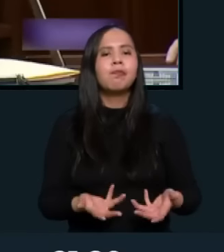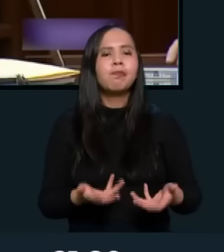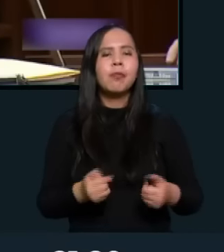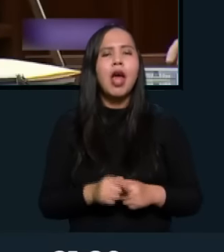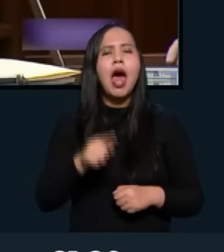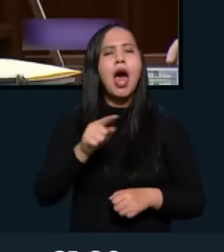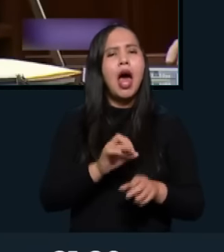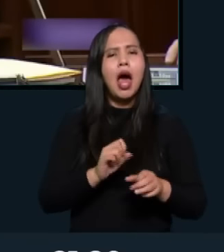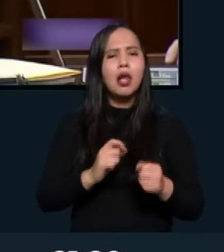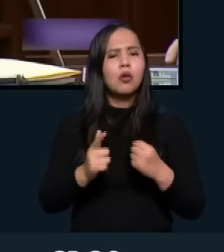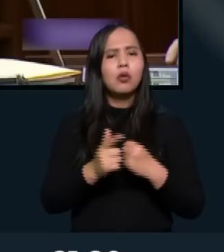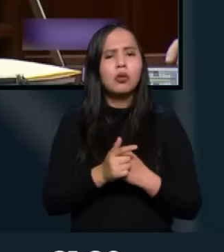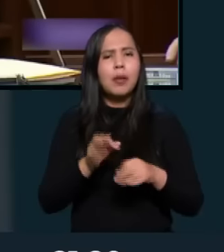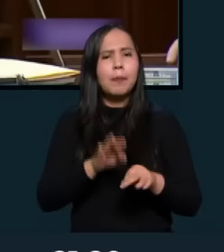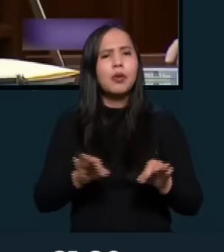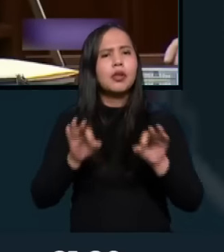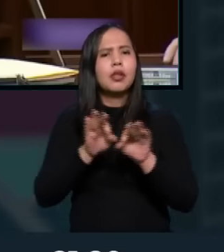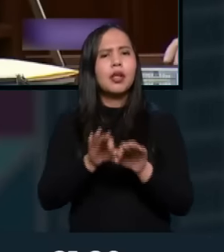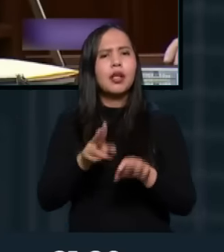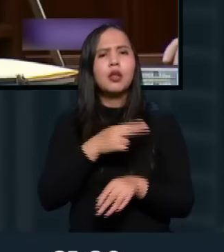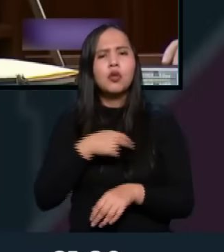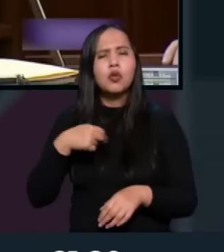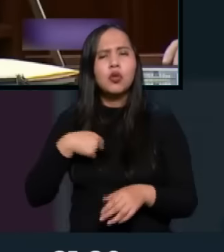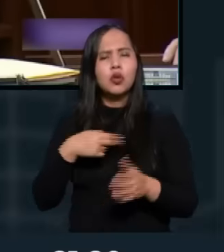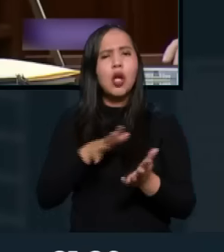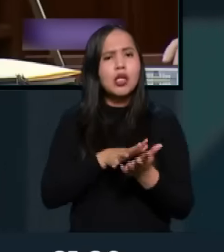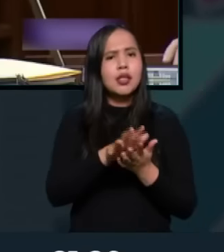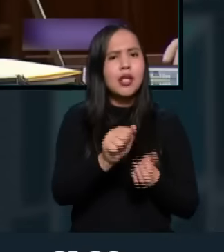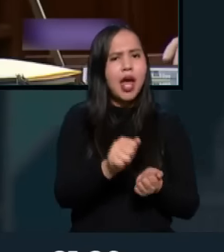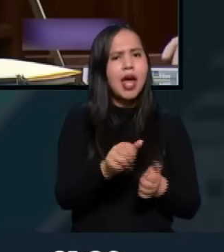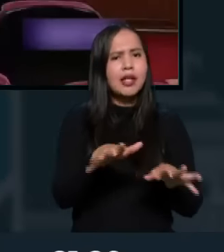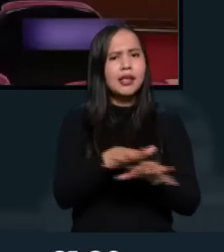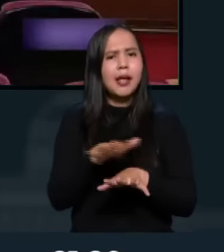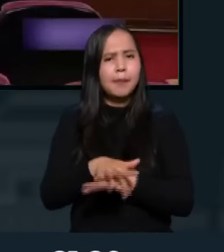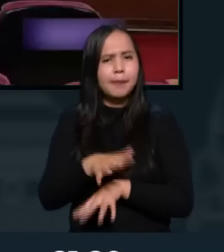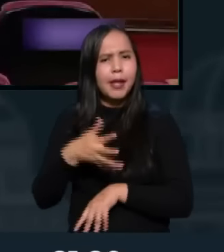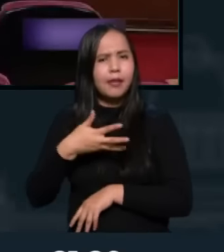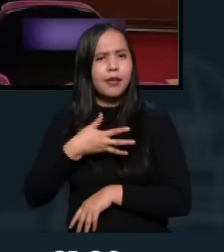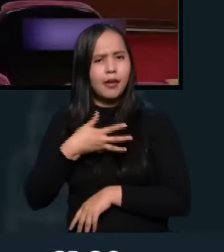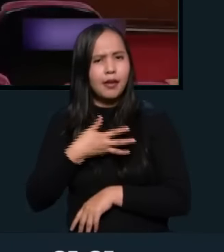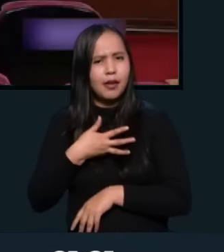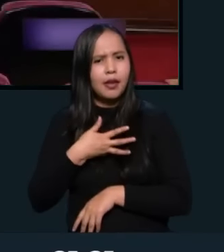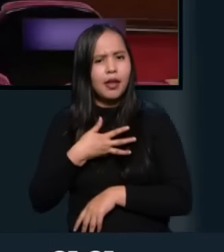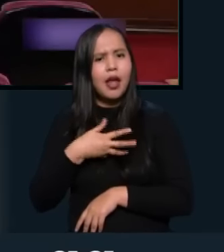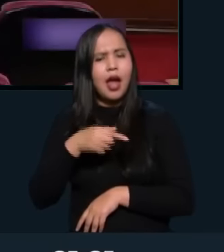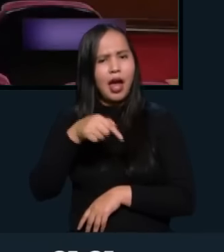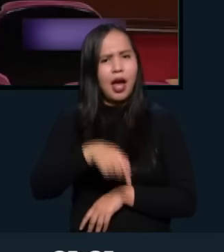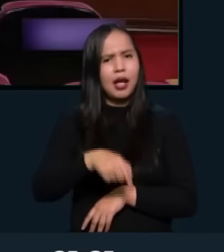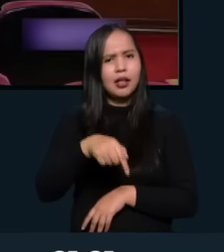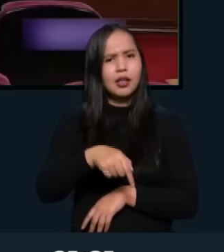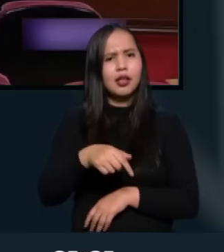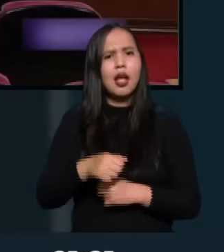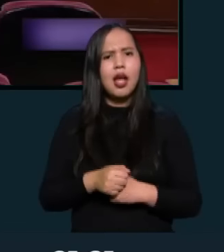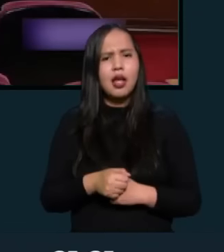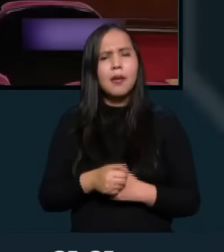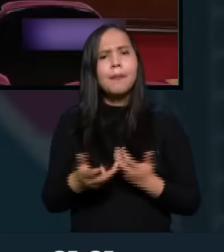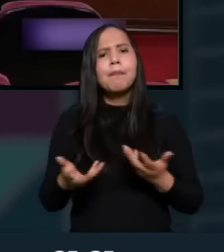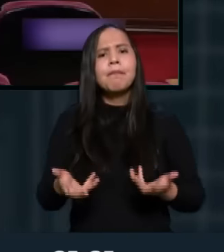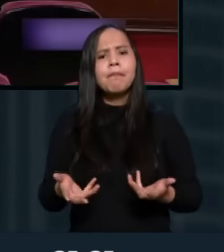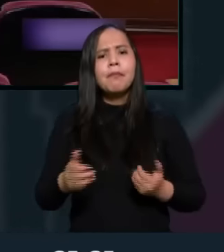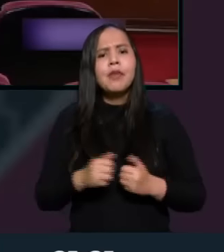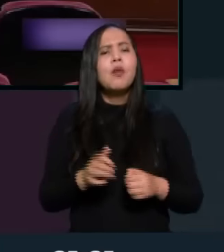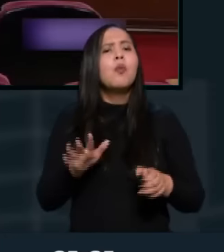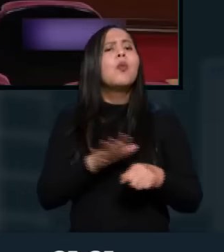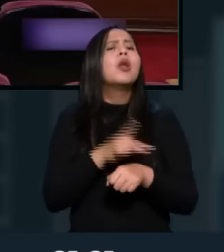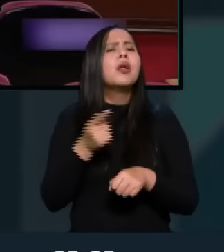Un fundamento, una motivación importante de por qué tenemos la reforma constitucional en materia judicial, que ahora es texto vigente,